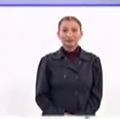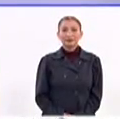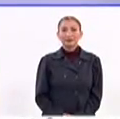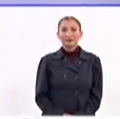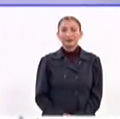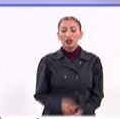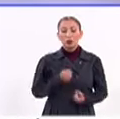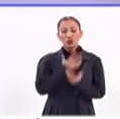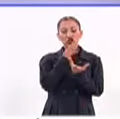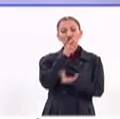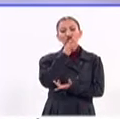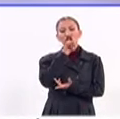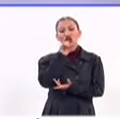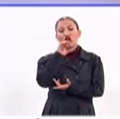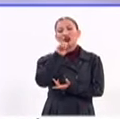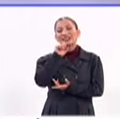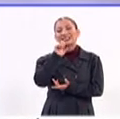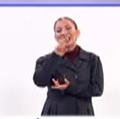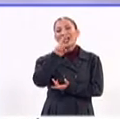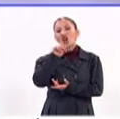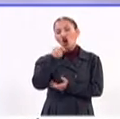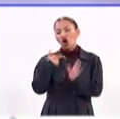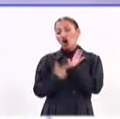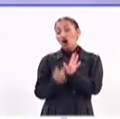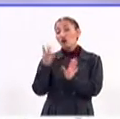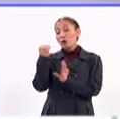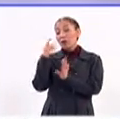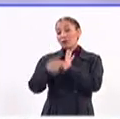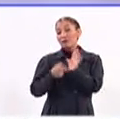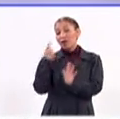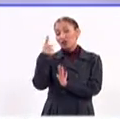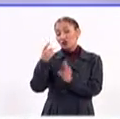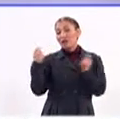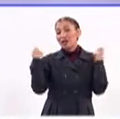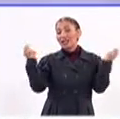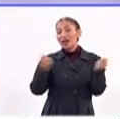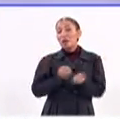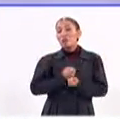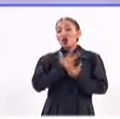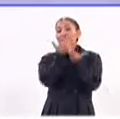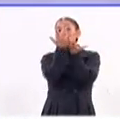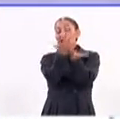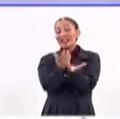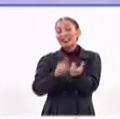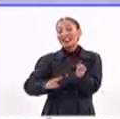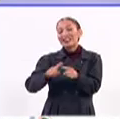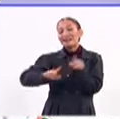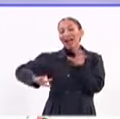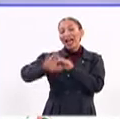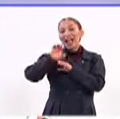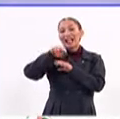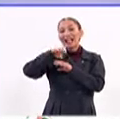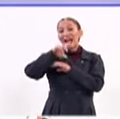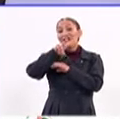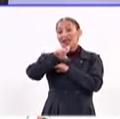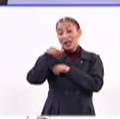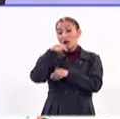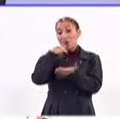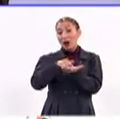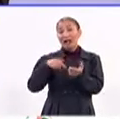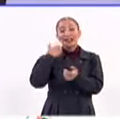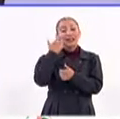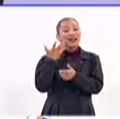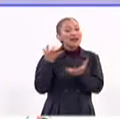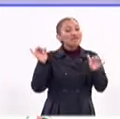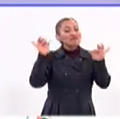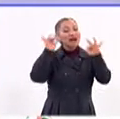La poeta Rocío Cerón celebrará la 9ª edición de su festival Poesía Interdisciplinaria Enclave, evento que busca crear